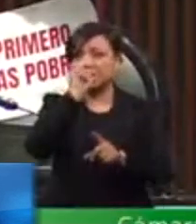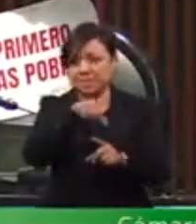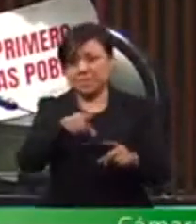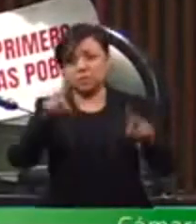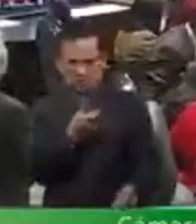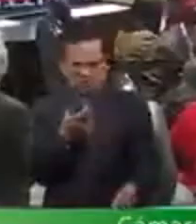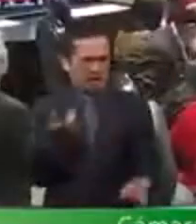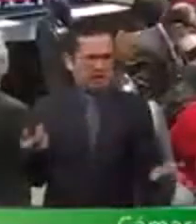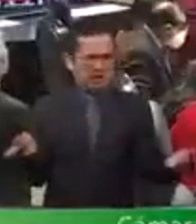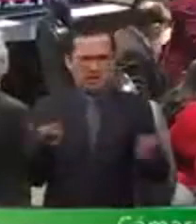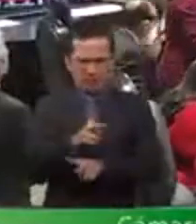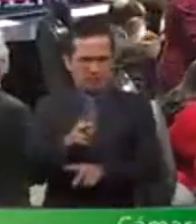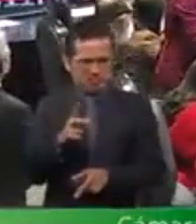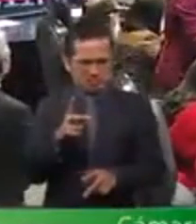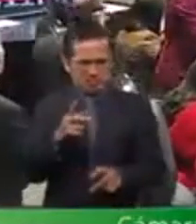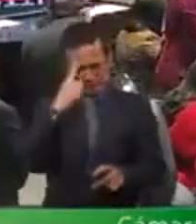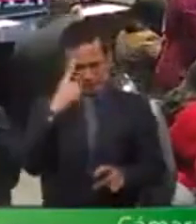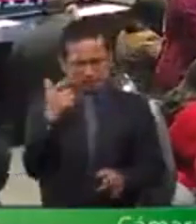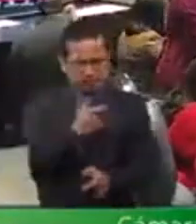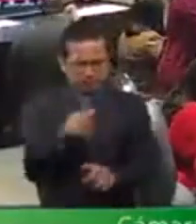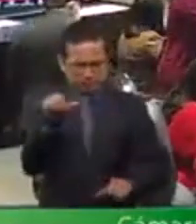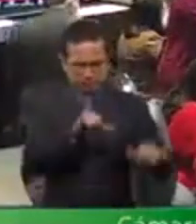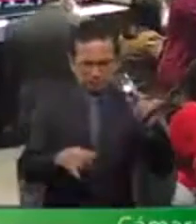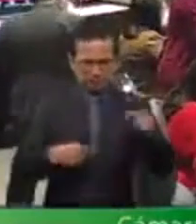total estipulado es de